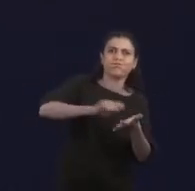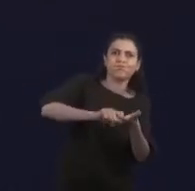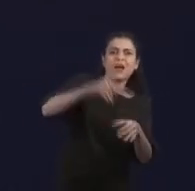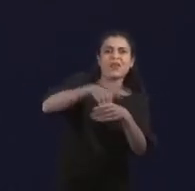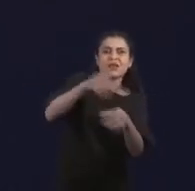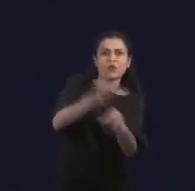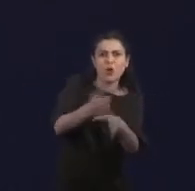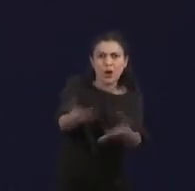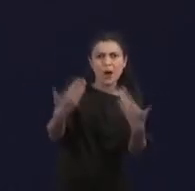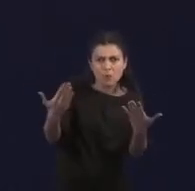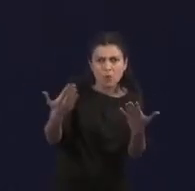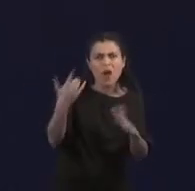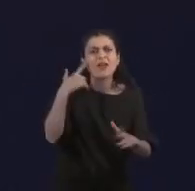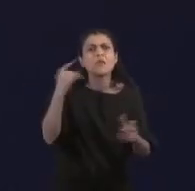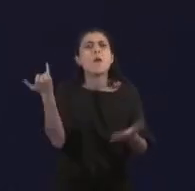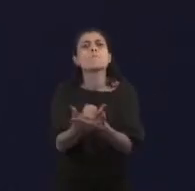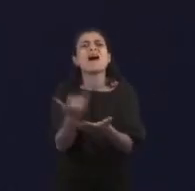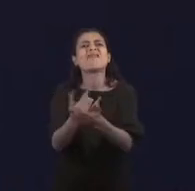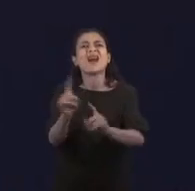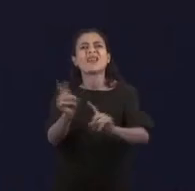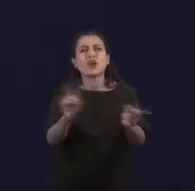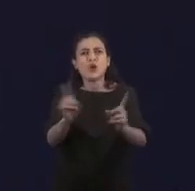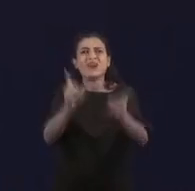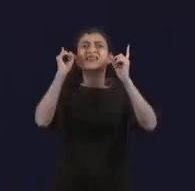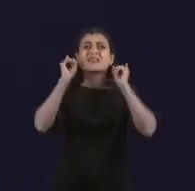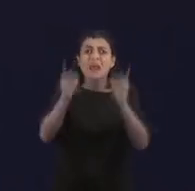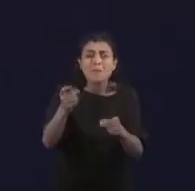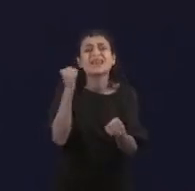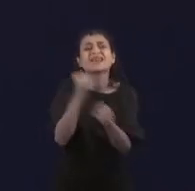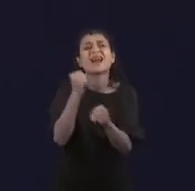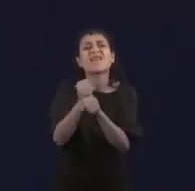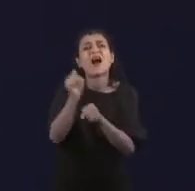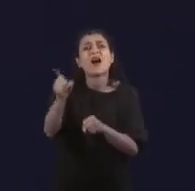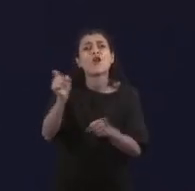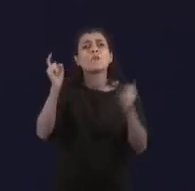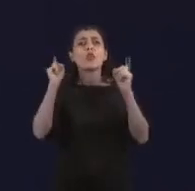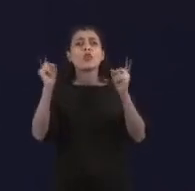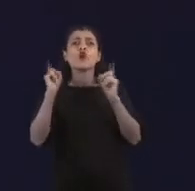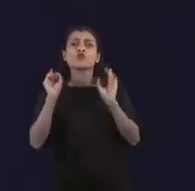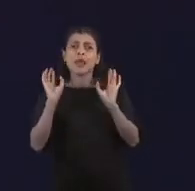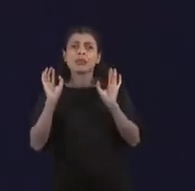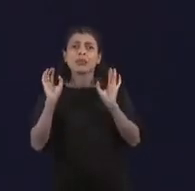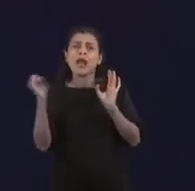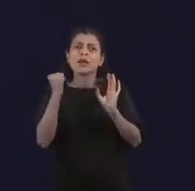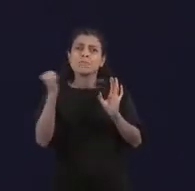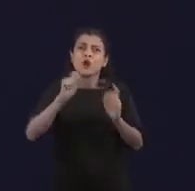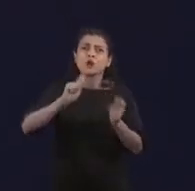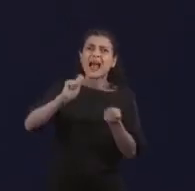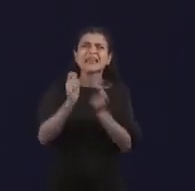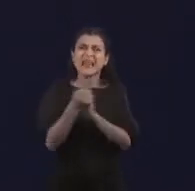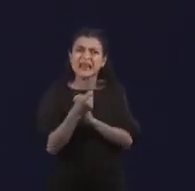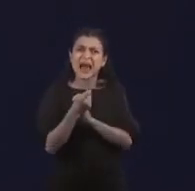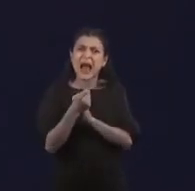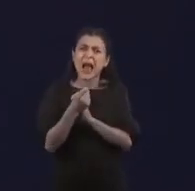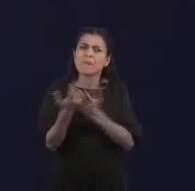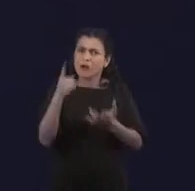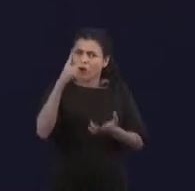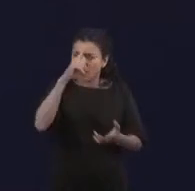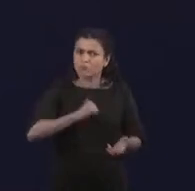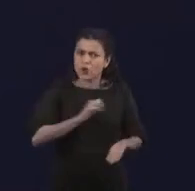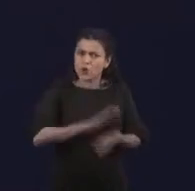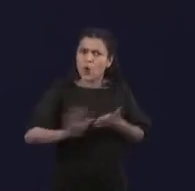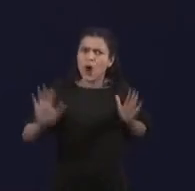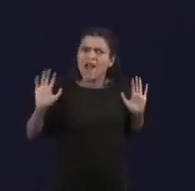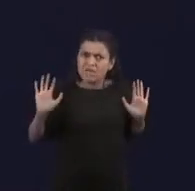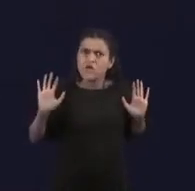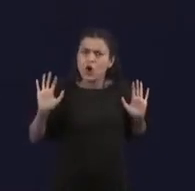y por otro lado le agregaba mucho valor al docente porque te ponía o te enfrentaba a desafíos mucho mayores, ¿no? Con